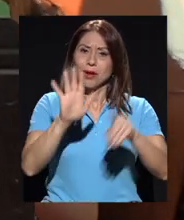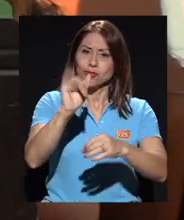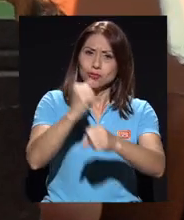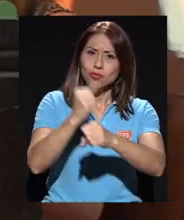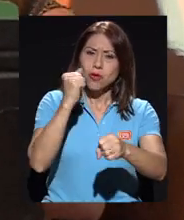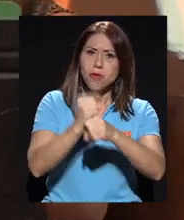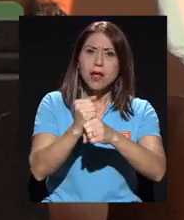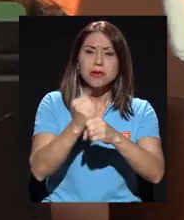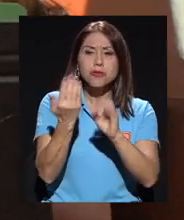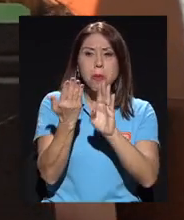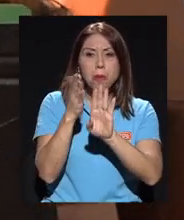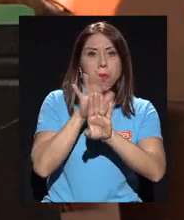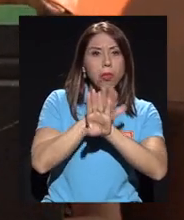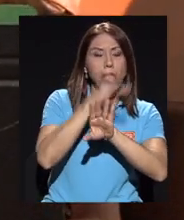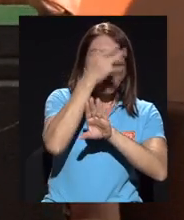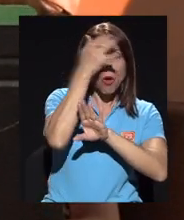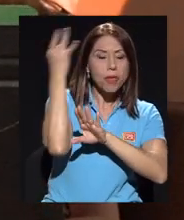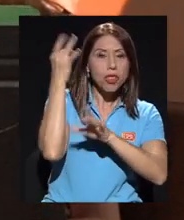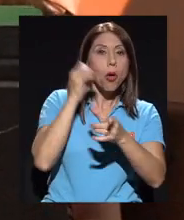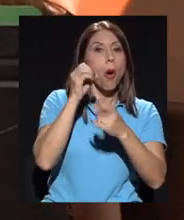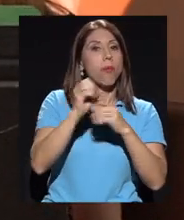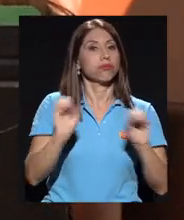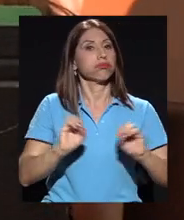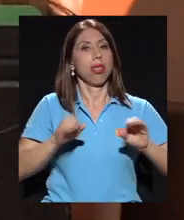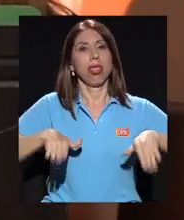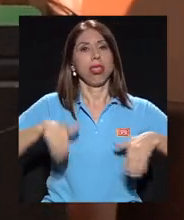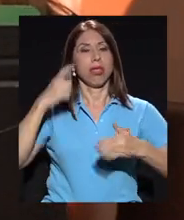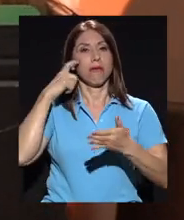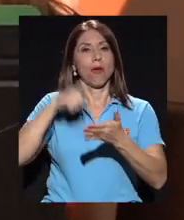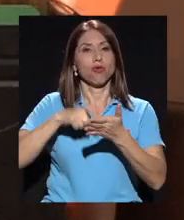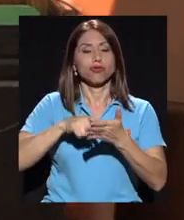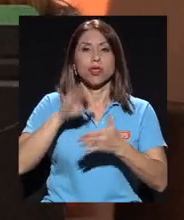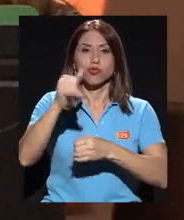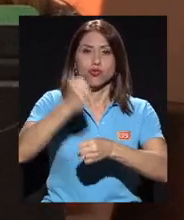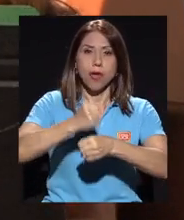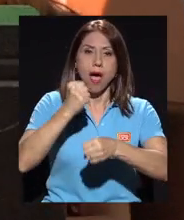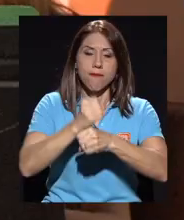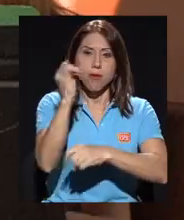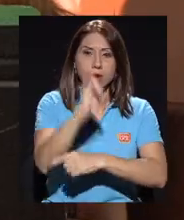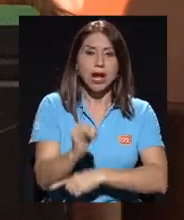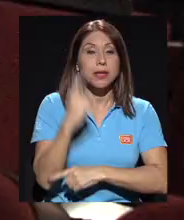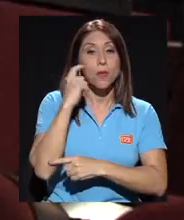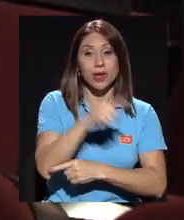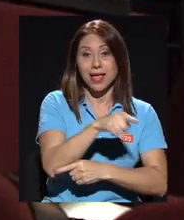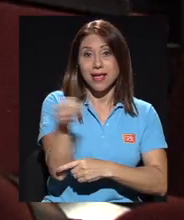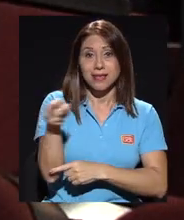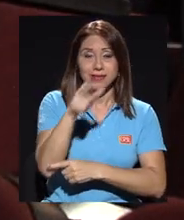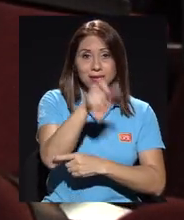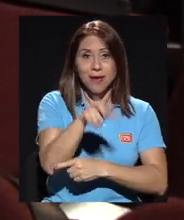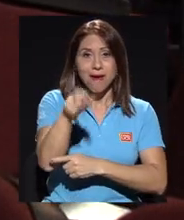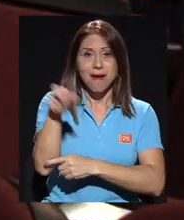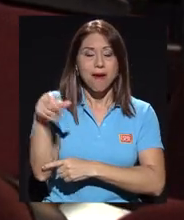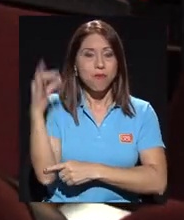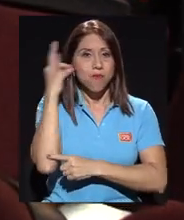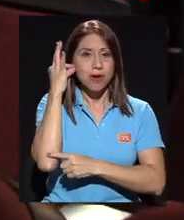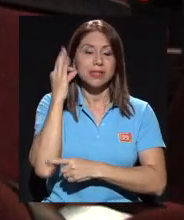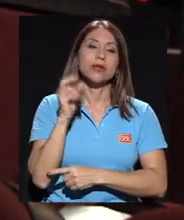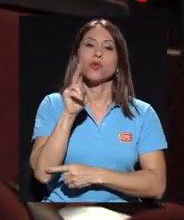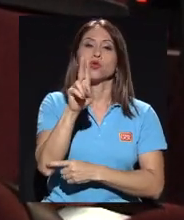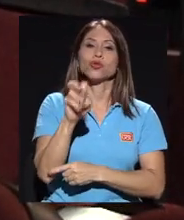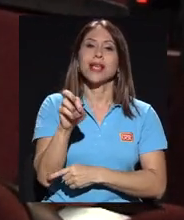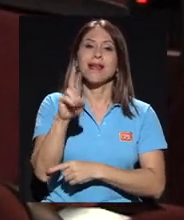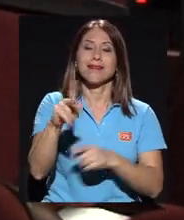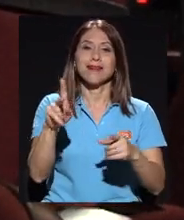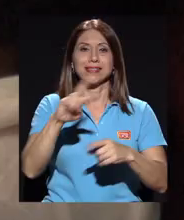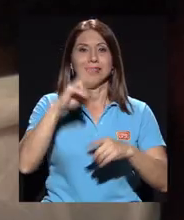han permanecido en el olvido o no se les ha reconocido su aporte al arte por ser mujeres. Es por esto que la UCR celebra